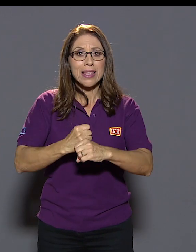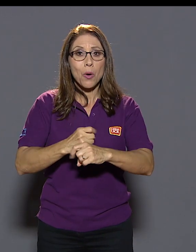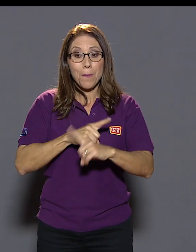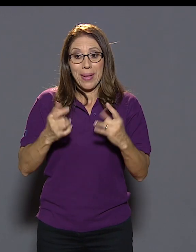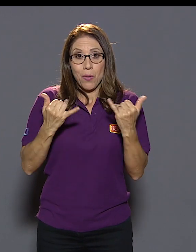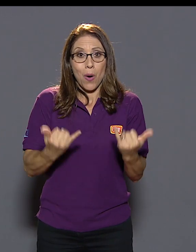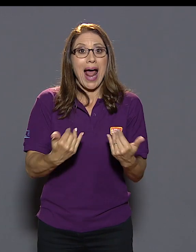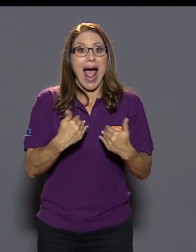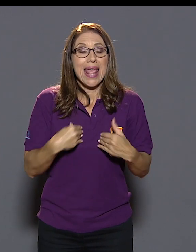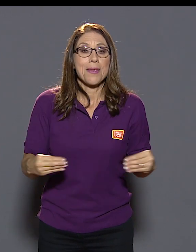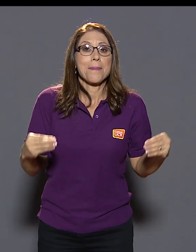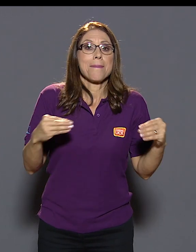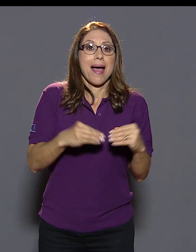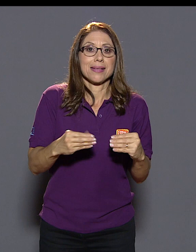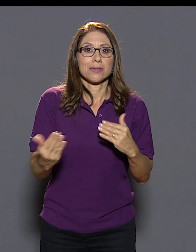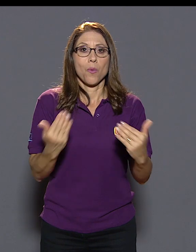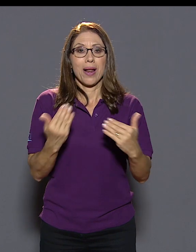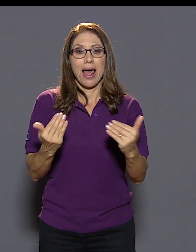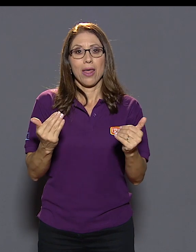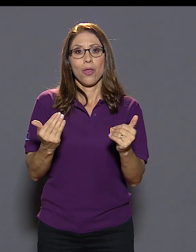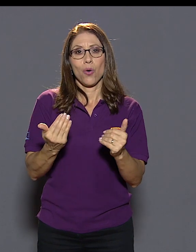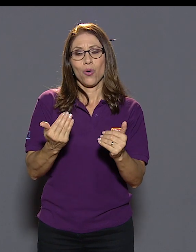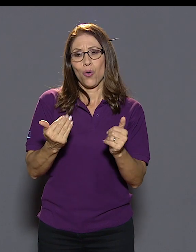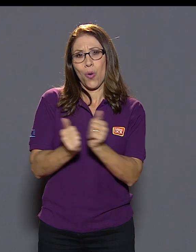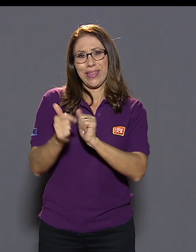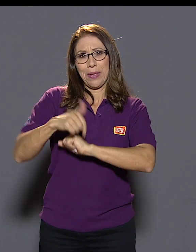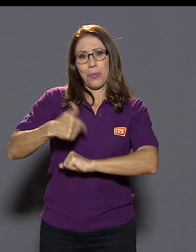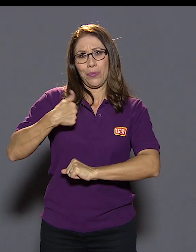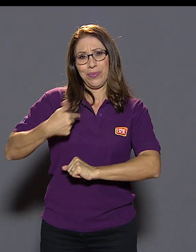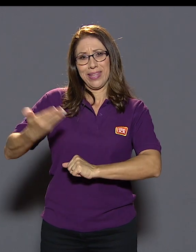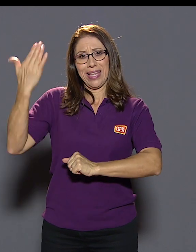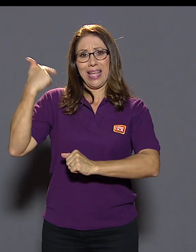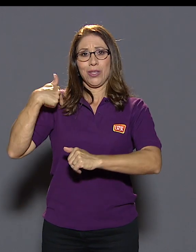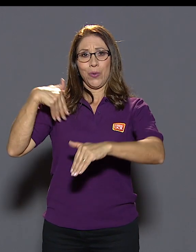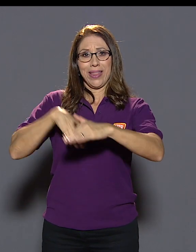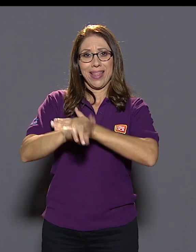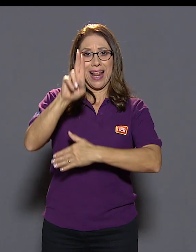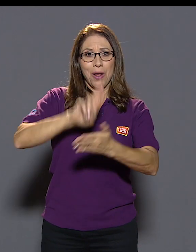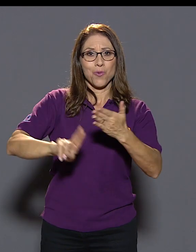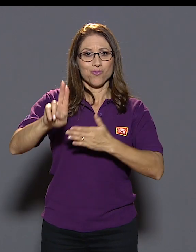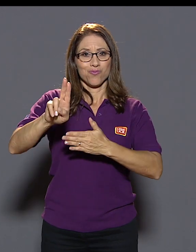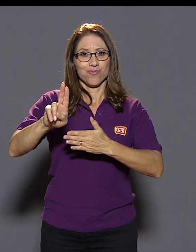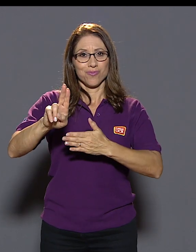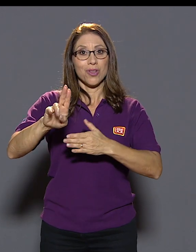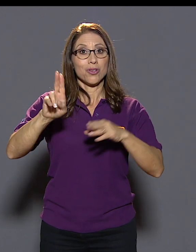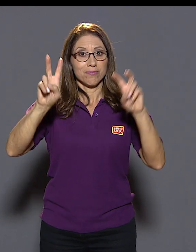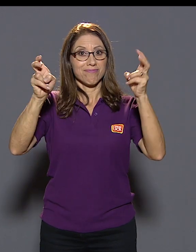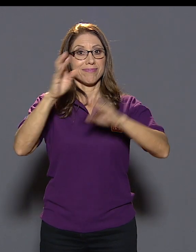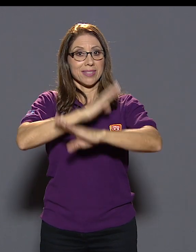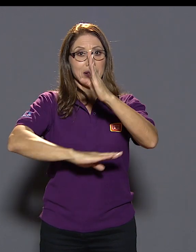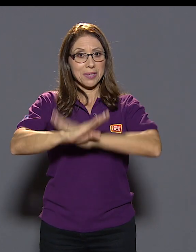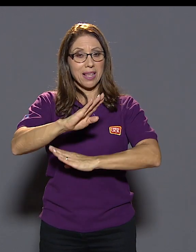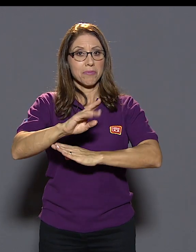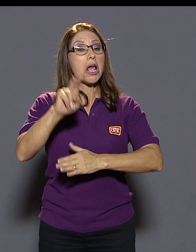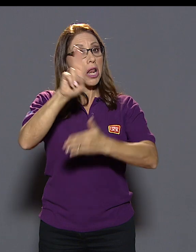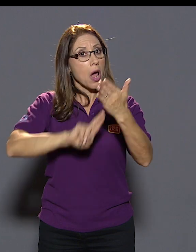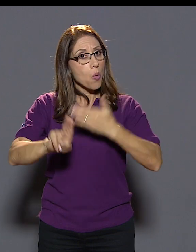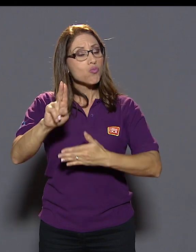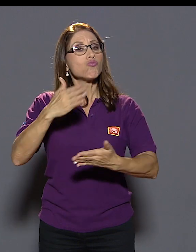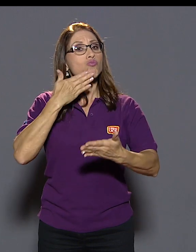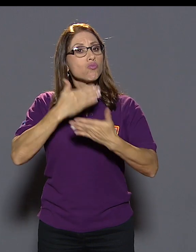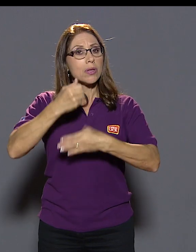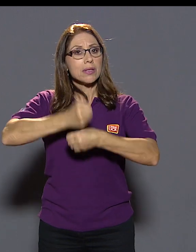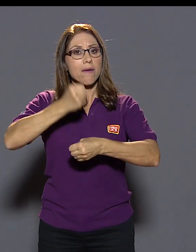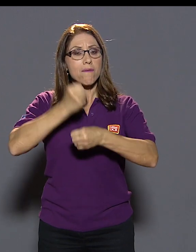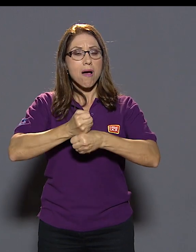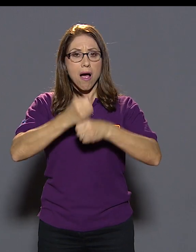que cuando yo entré a la U acerca de discapacidad. Entonces creo que también la U está haciendo un buen papel en cuanto a